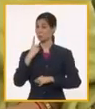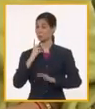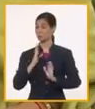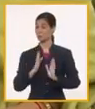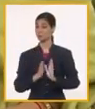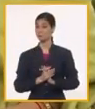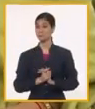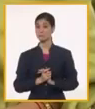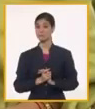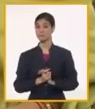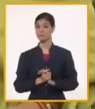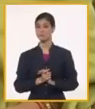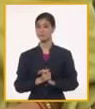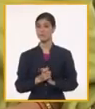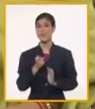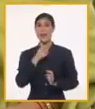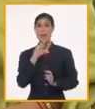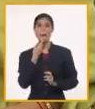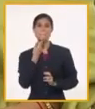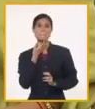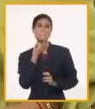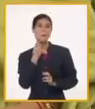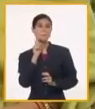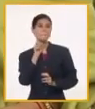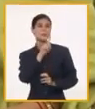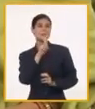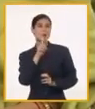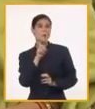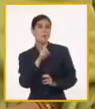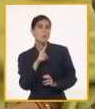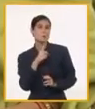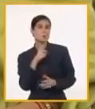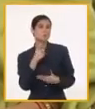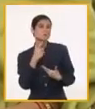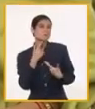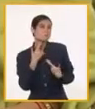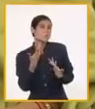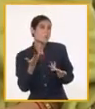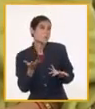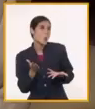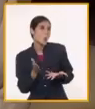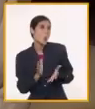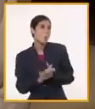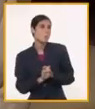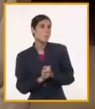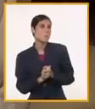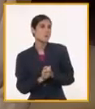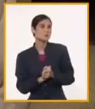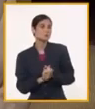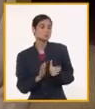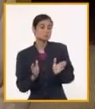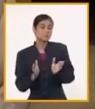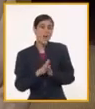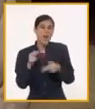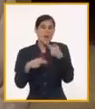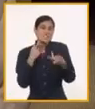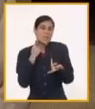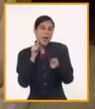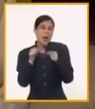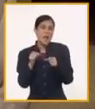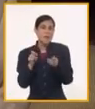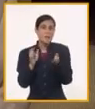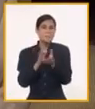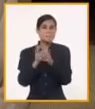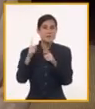¿Y cómo? Cuénteme un poquito. ¿Qué te voy a contar? Nada, lo que le tocó hacer ahí en Matanza. Hacer de todo y aprender de